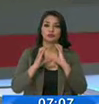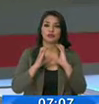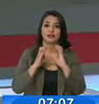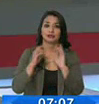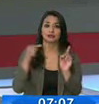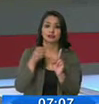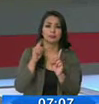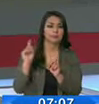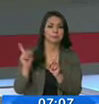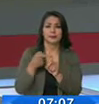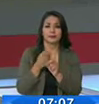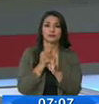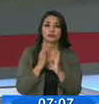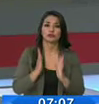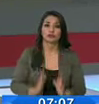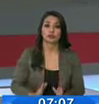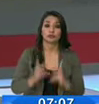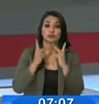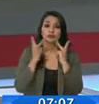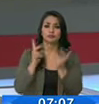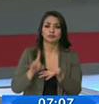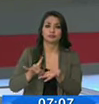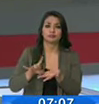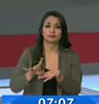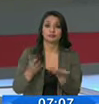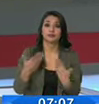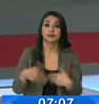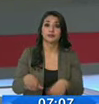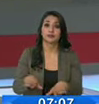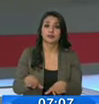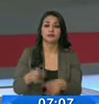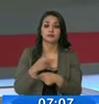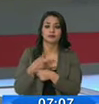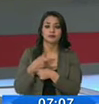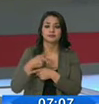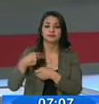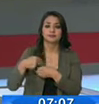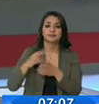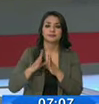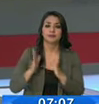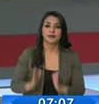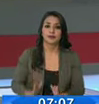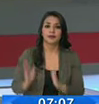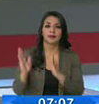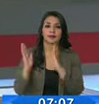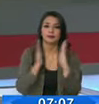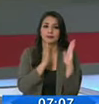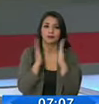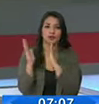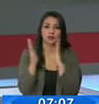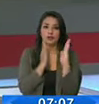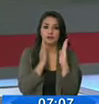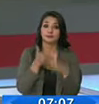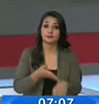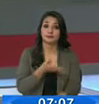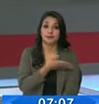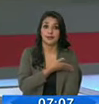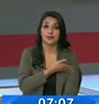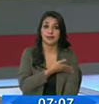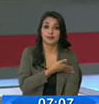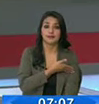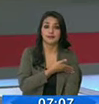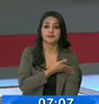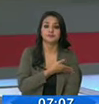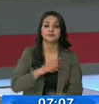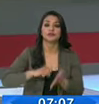el primer funcionario público cesado en funciones por el Consejo de Participación Ciudadana Transitorio. Lo hizo en base a la